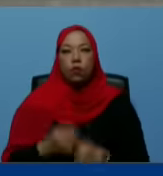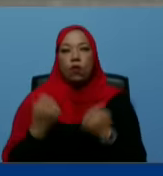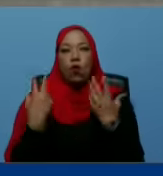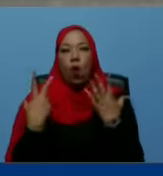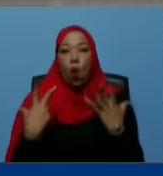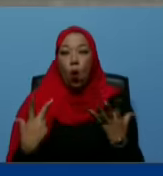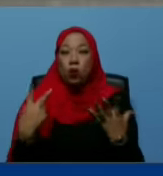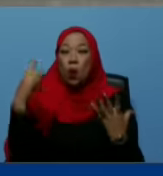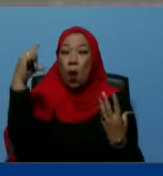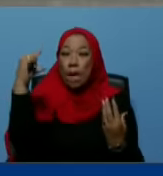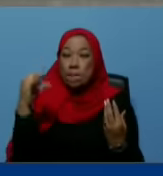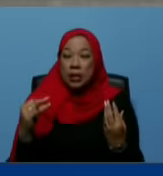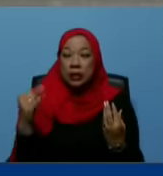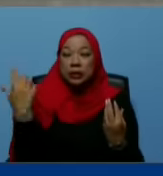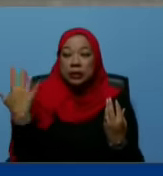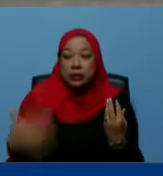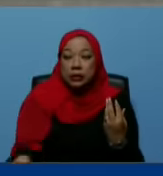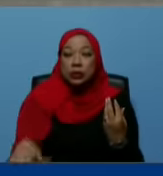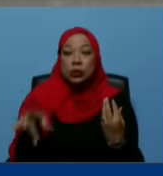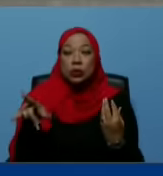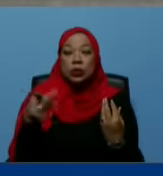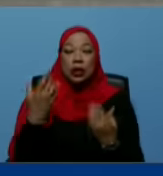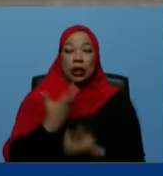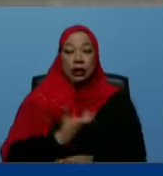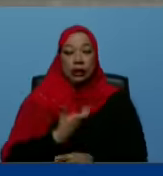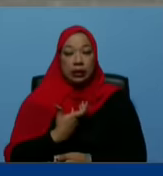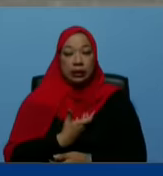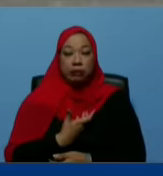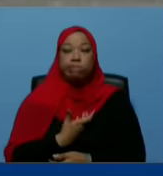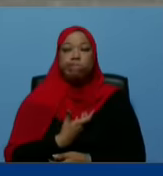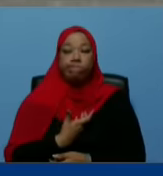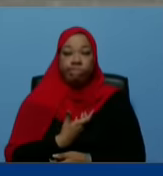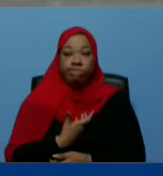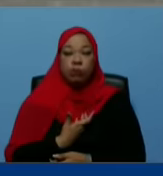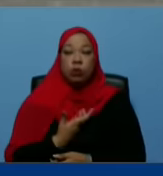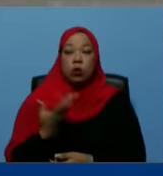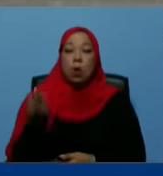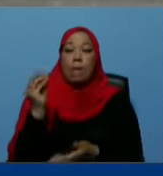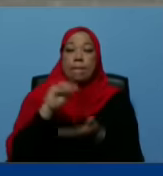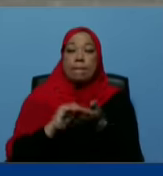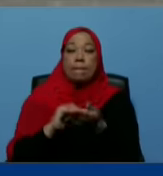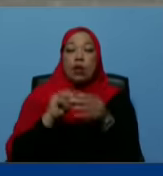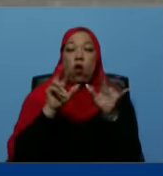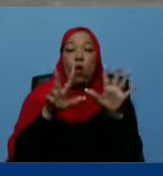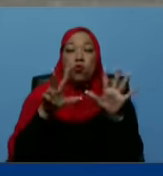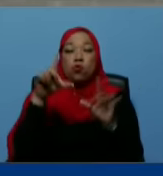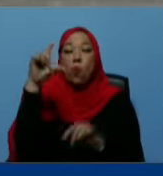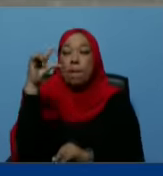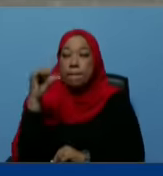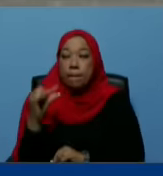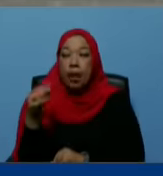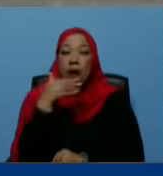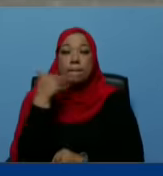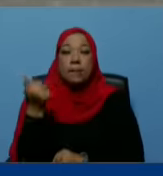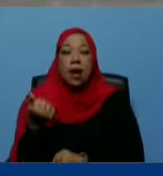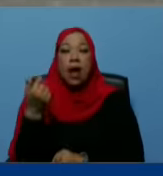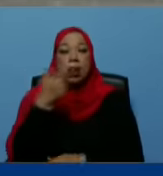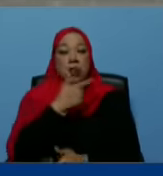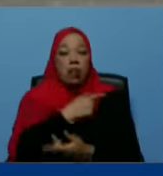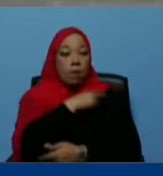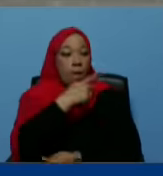8 veces más caro el del alcalde. 8 veces más barato el del Poder Popular.